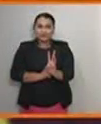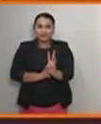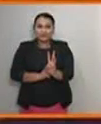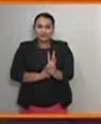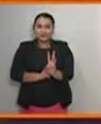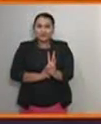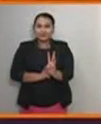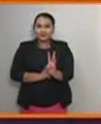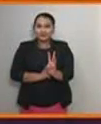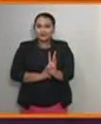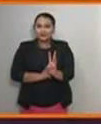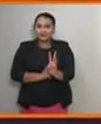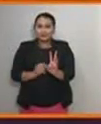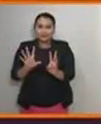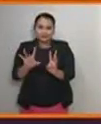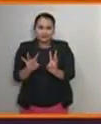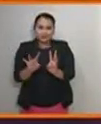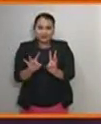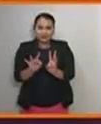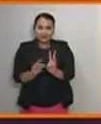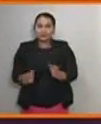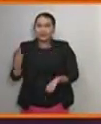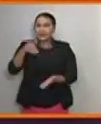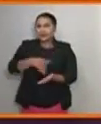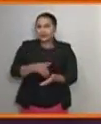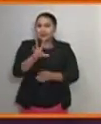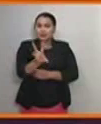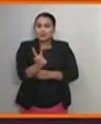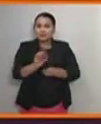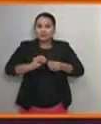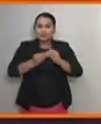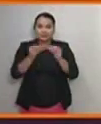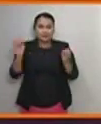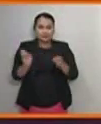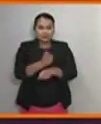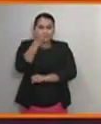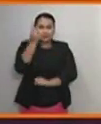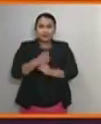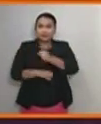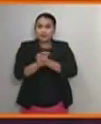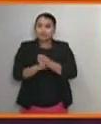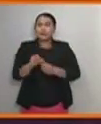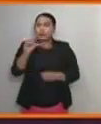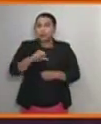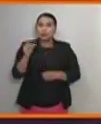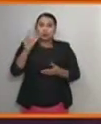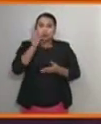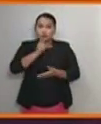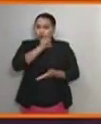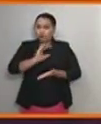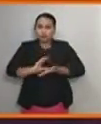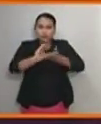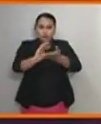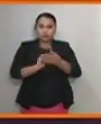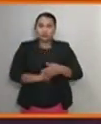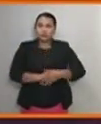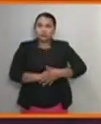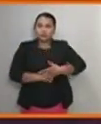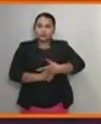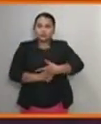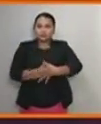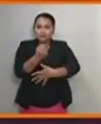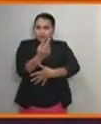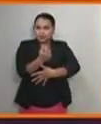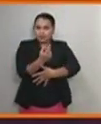porque este es el 18. Repito con mucho gusto los 6 números millonarios para nuestro Loto Super Premio. Y estos son el